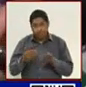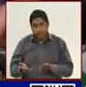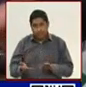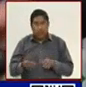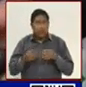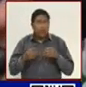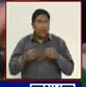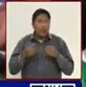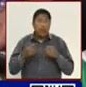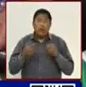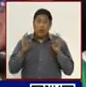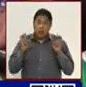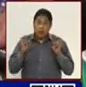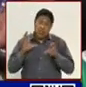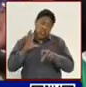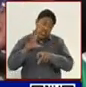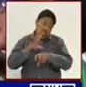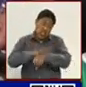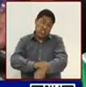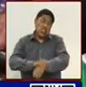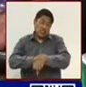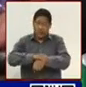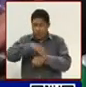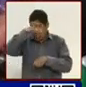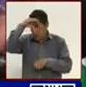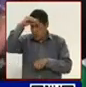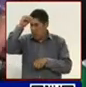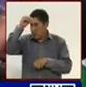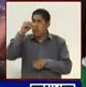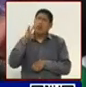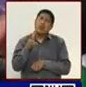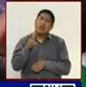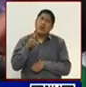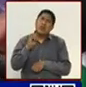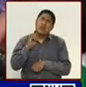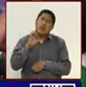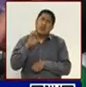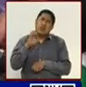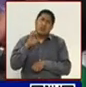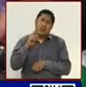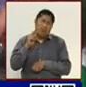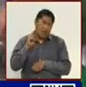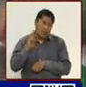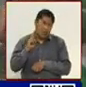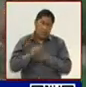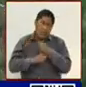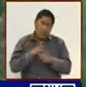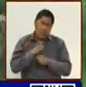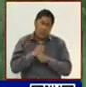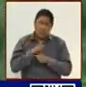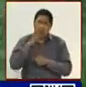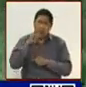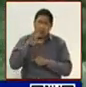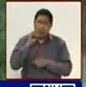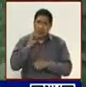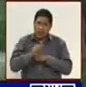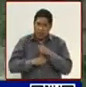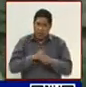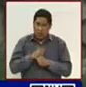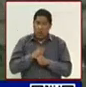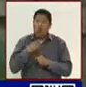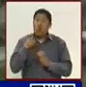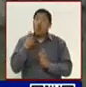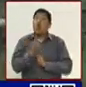Lo trajeron en calidad de arrestado al señor Víctor Yauripari, de 50 años de edad. Una